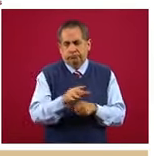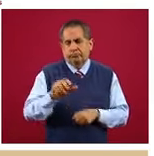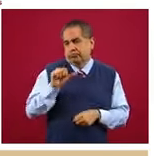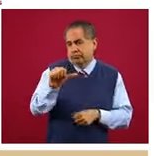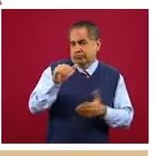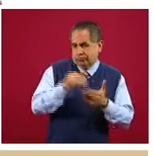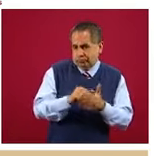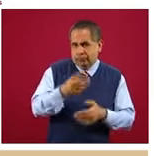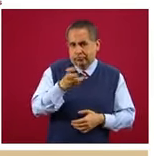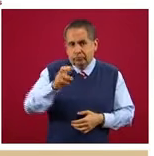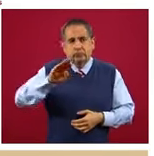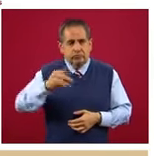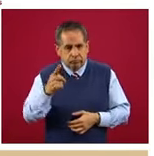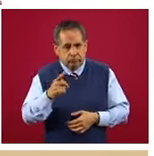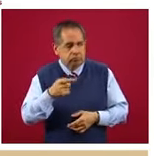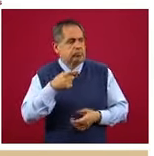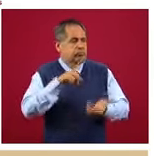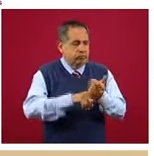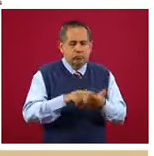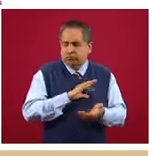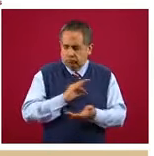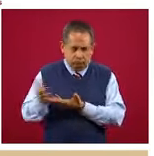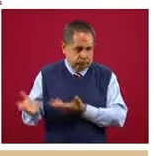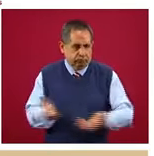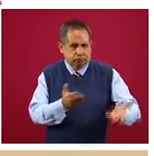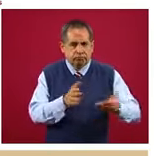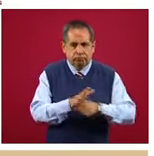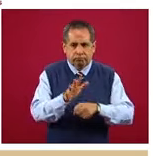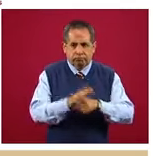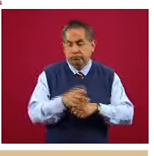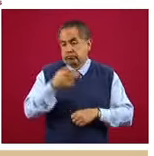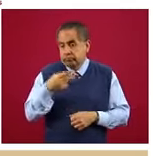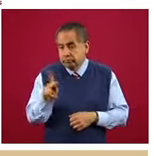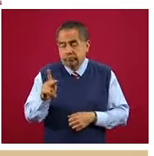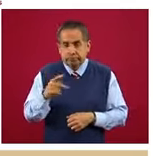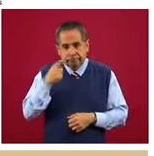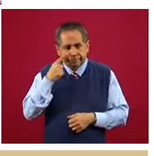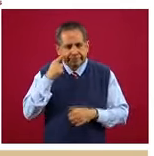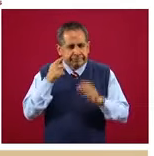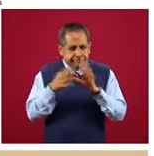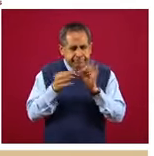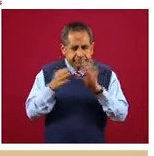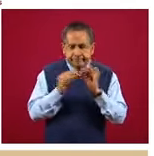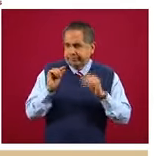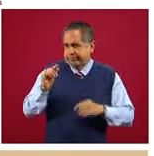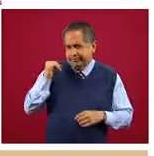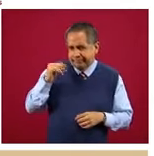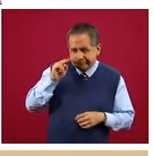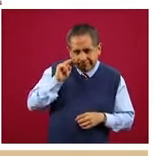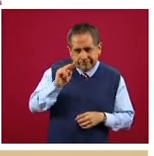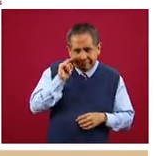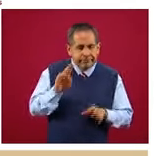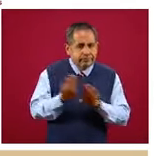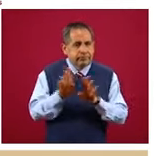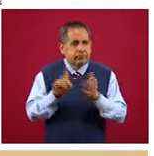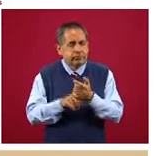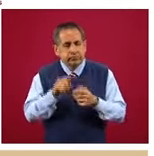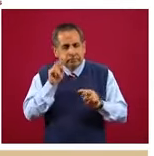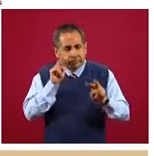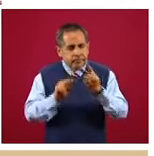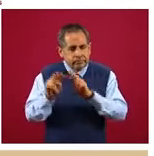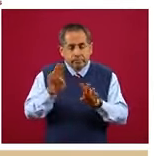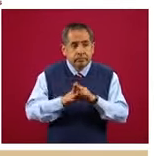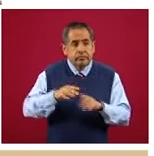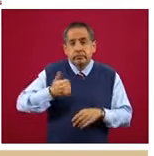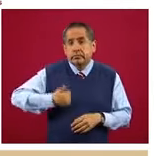ser ofrecidas a las personas que así lo requieren. Sin embargo, y lo hemos estado viendo también en los últimos días, cuando analizamos